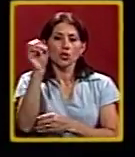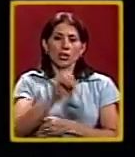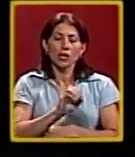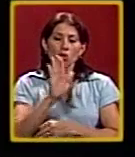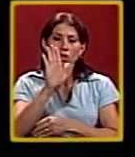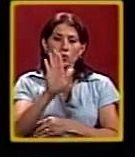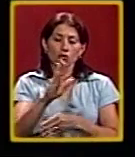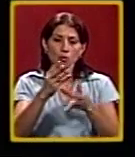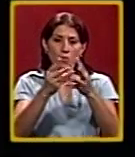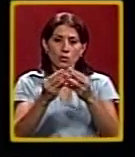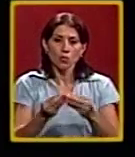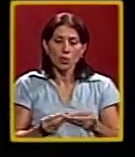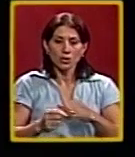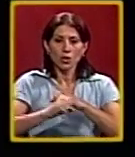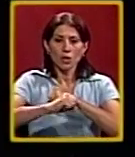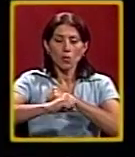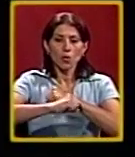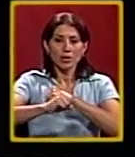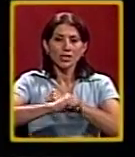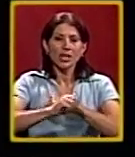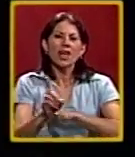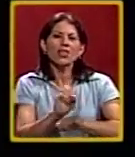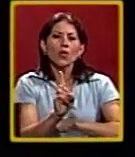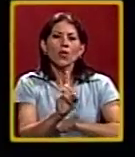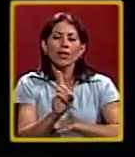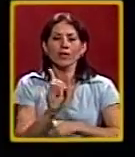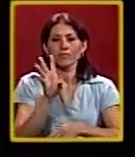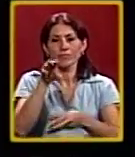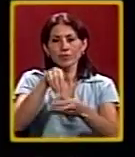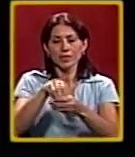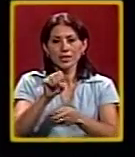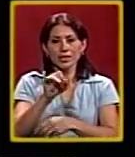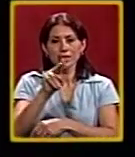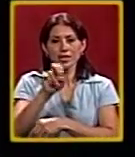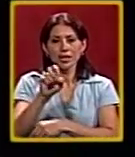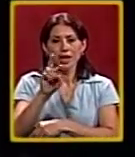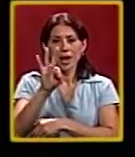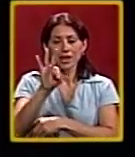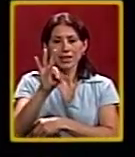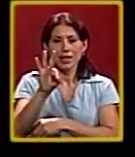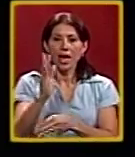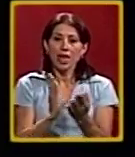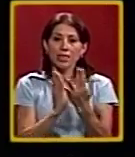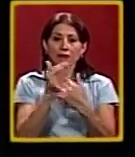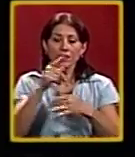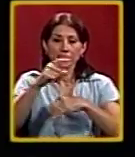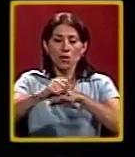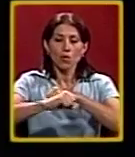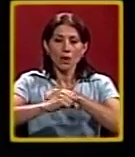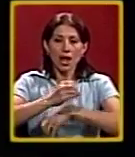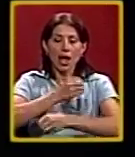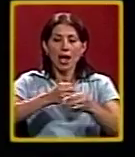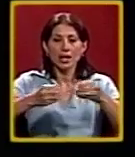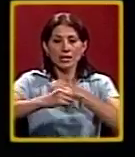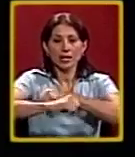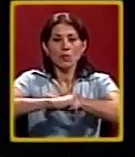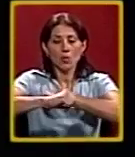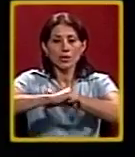presupuestos de publicidad en el SINART, a través de una agencia de publicidad que el SINART hizo